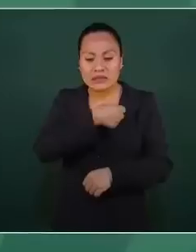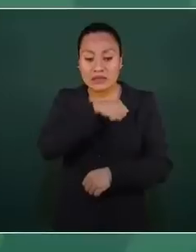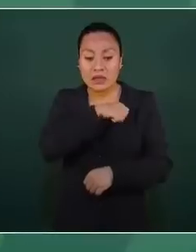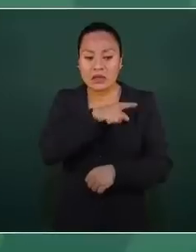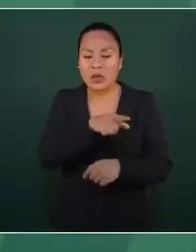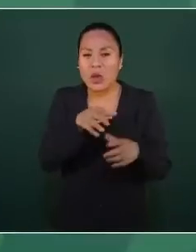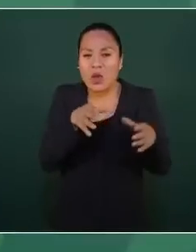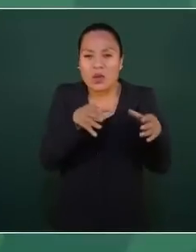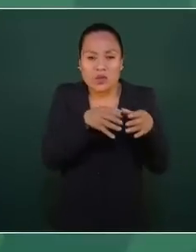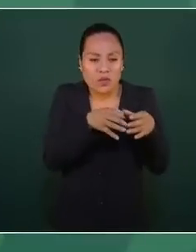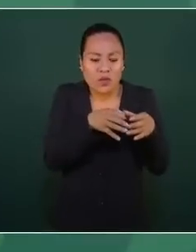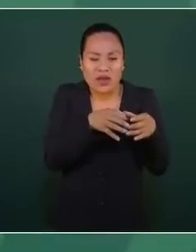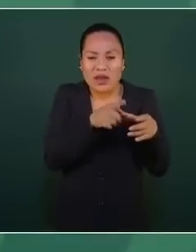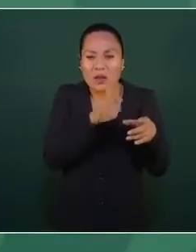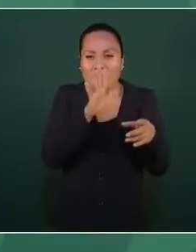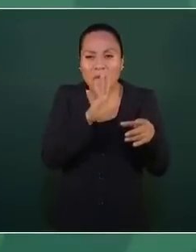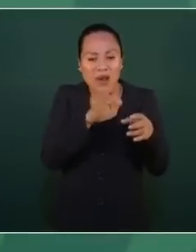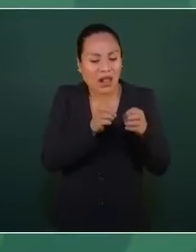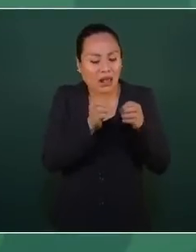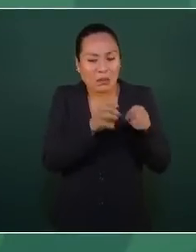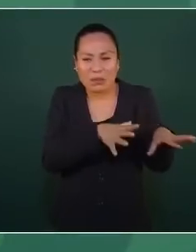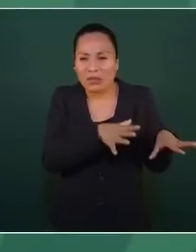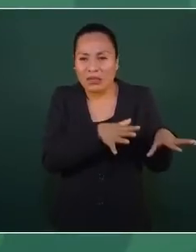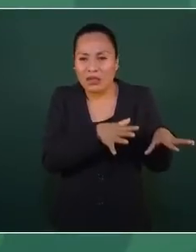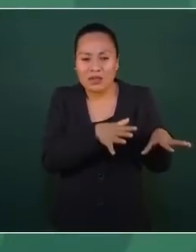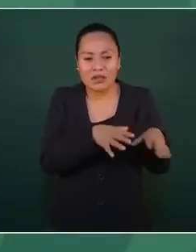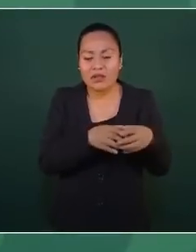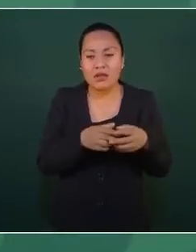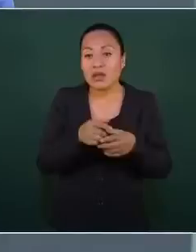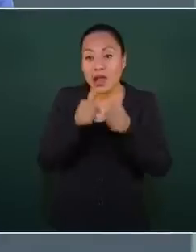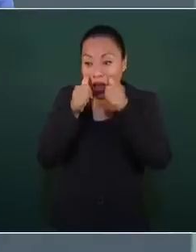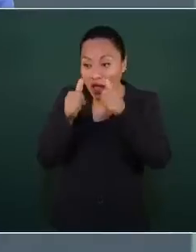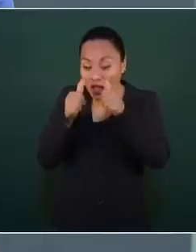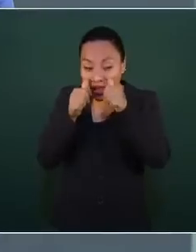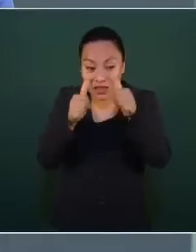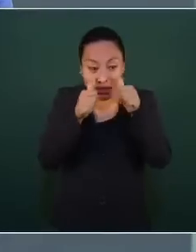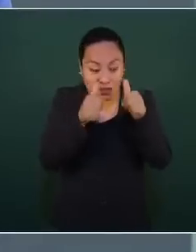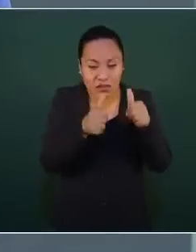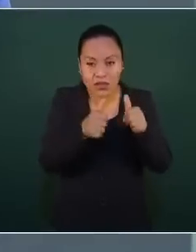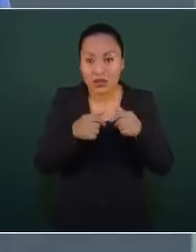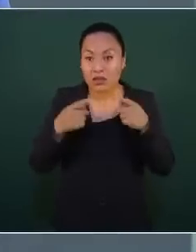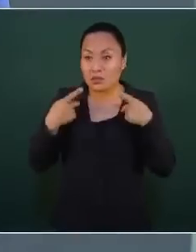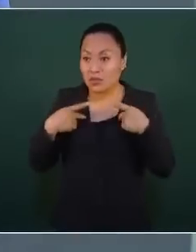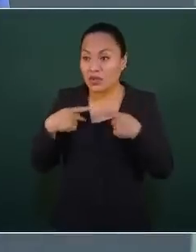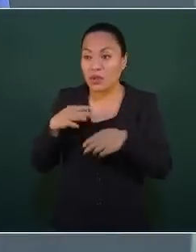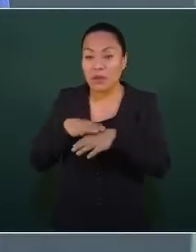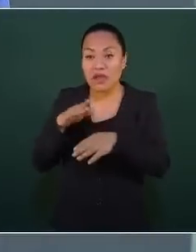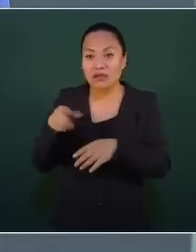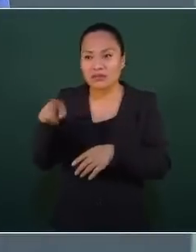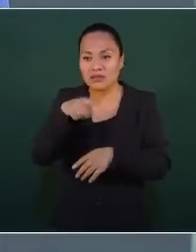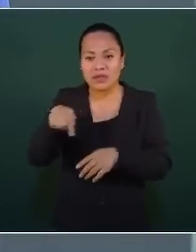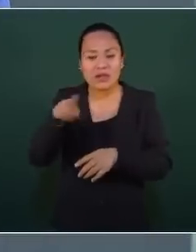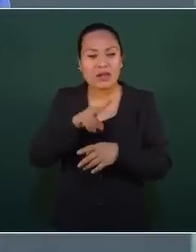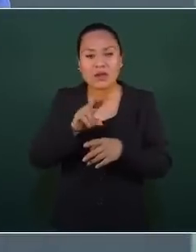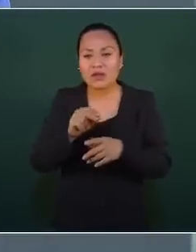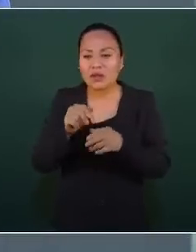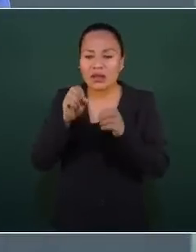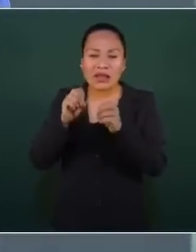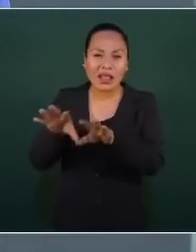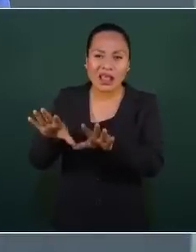abandonado y porque necesitábamos dar la atención médica y que nadie se quedara sin ser atendidos,